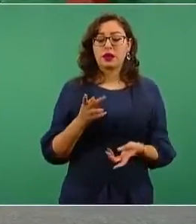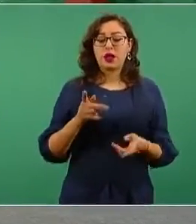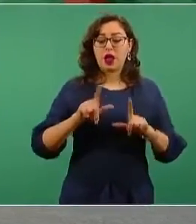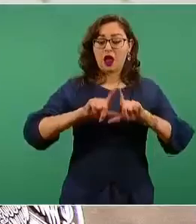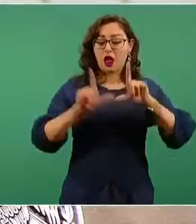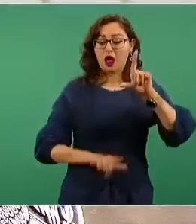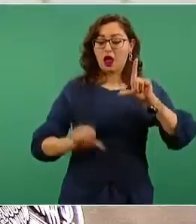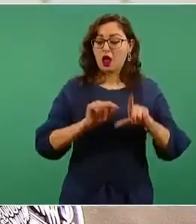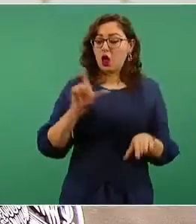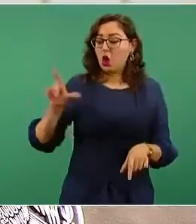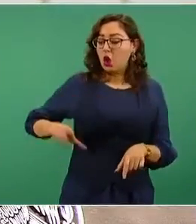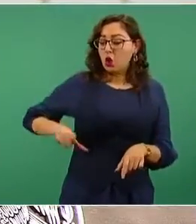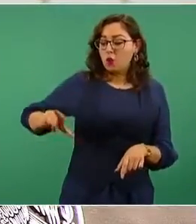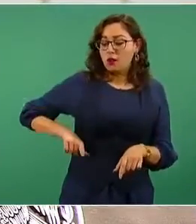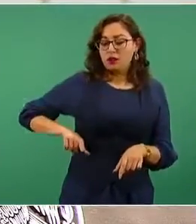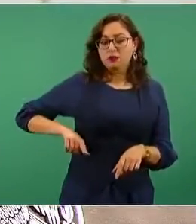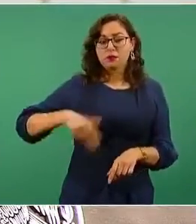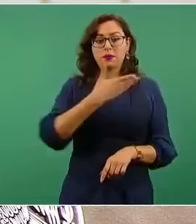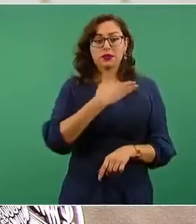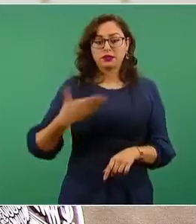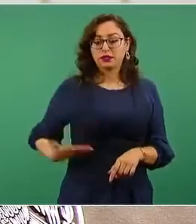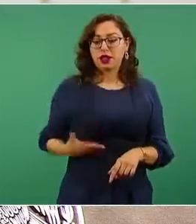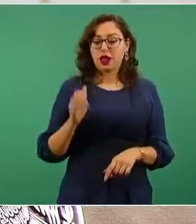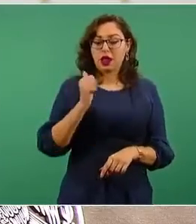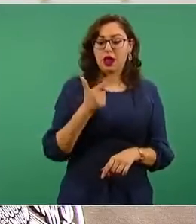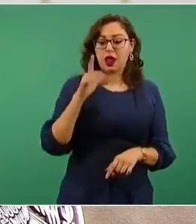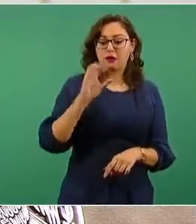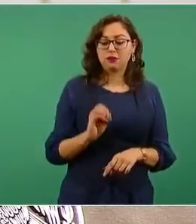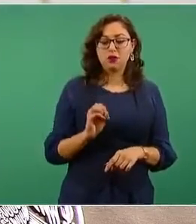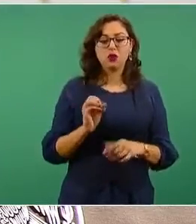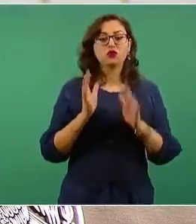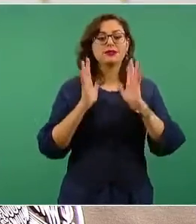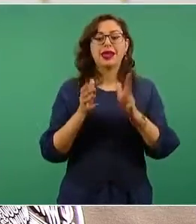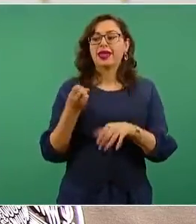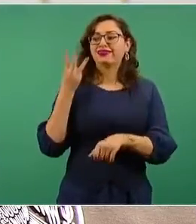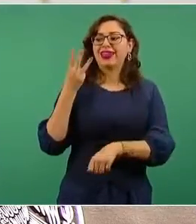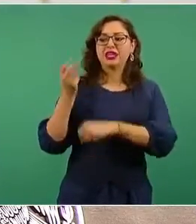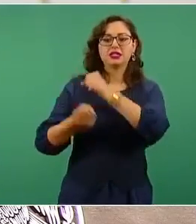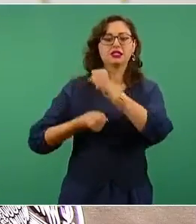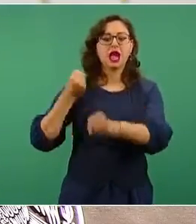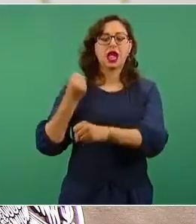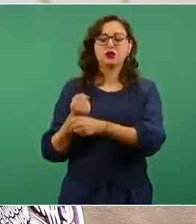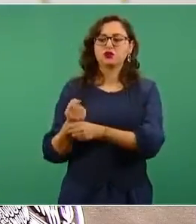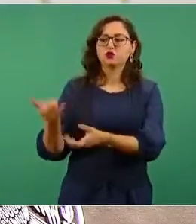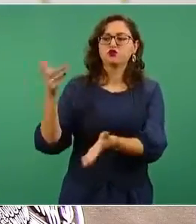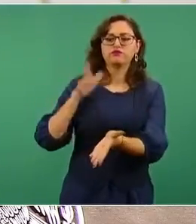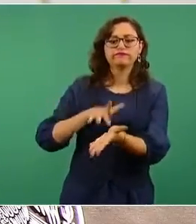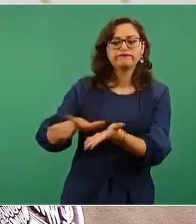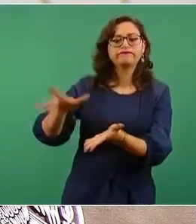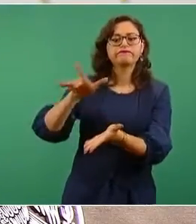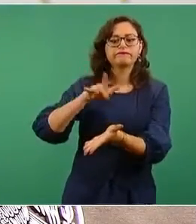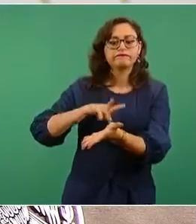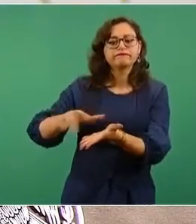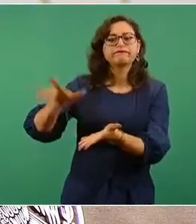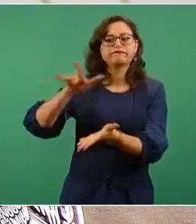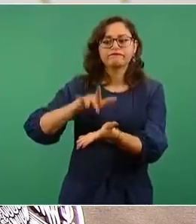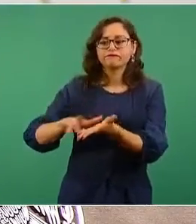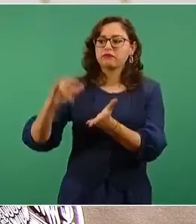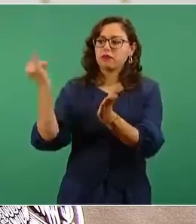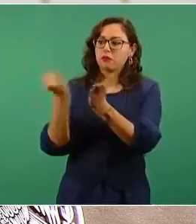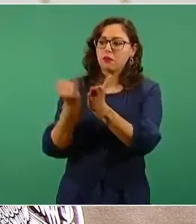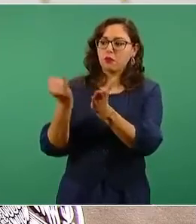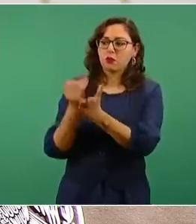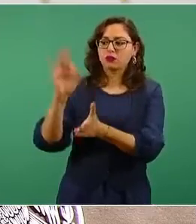Obrador ha vuelto a apoyar a Pemex con disminuciones en los